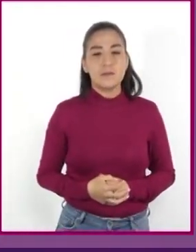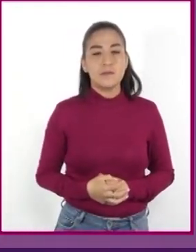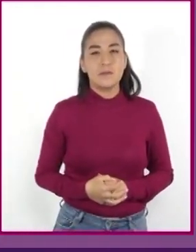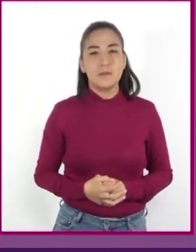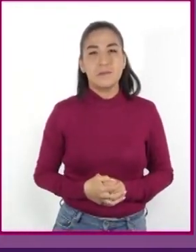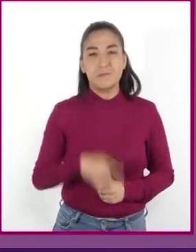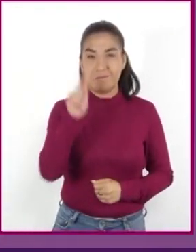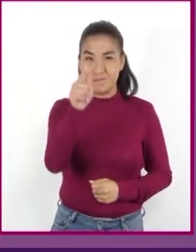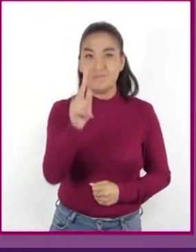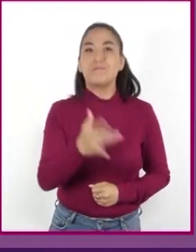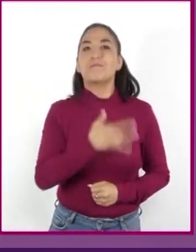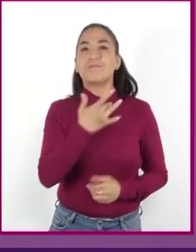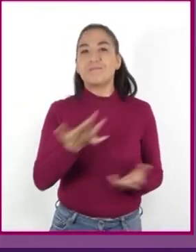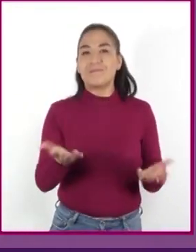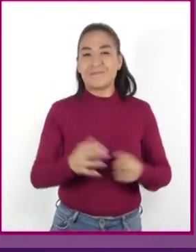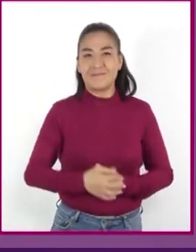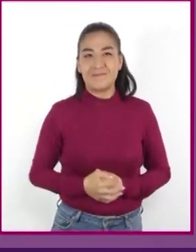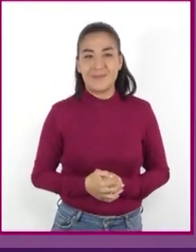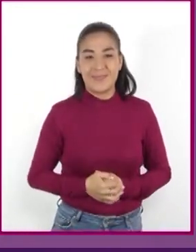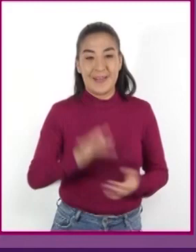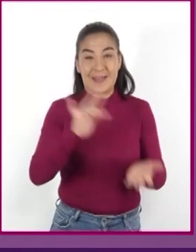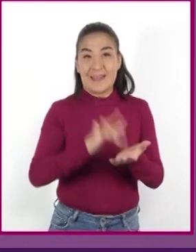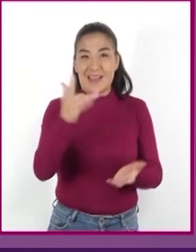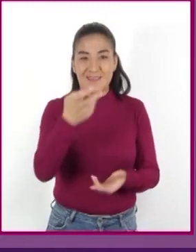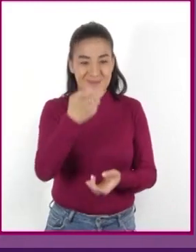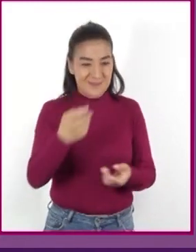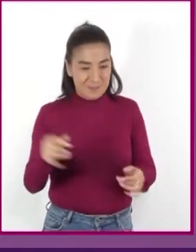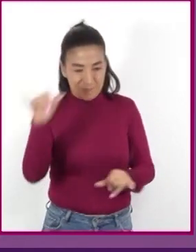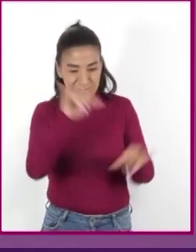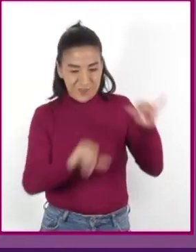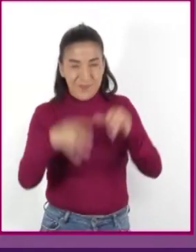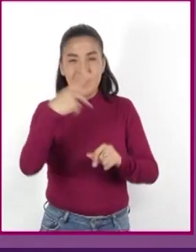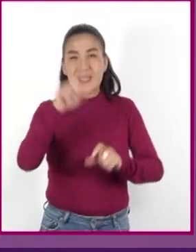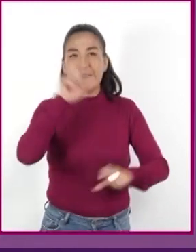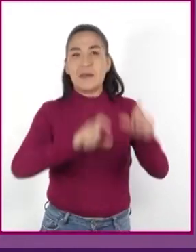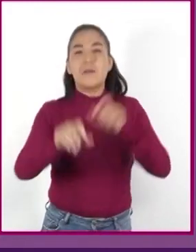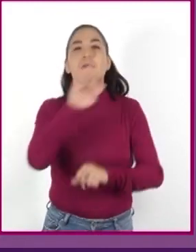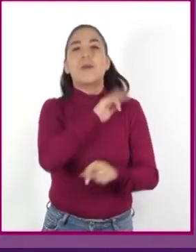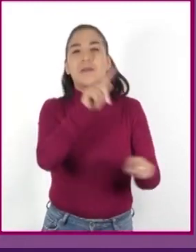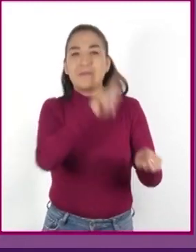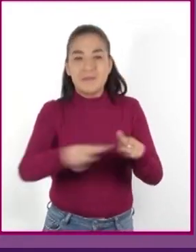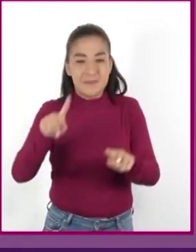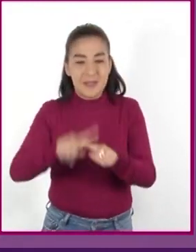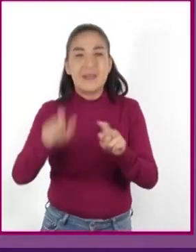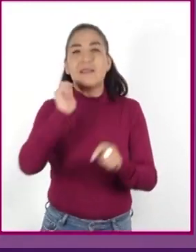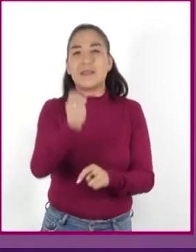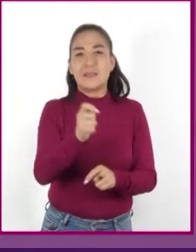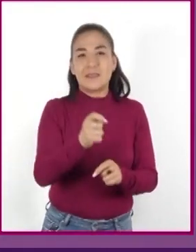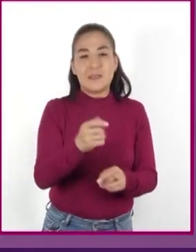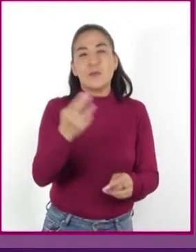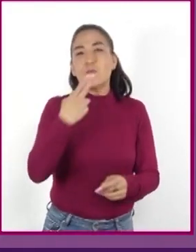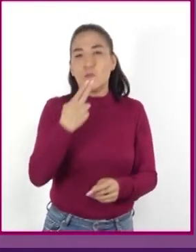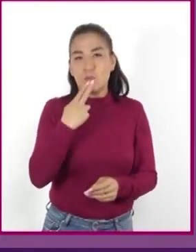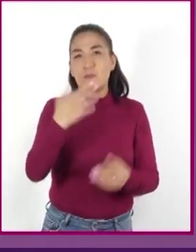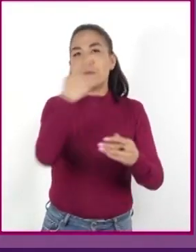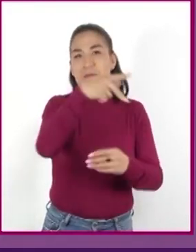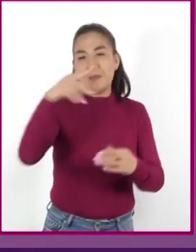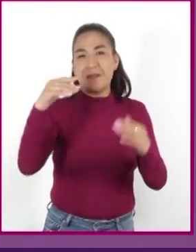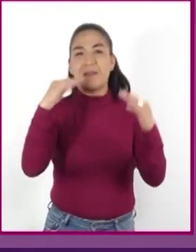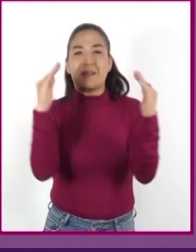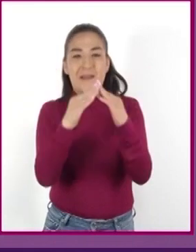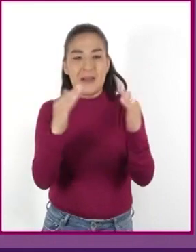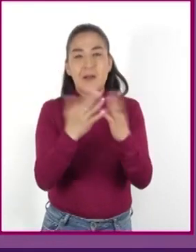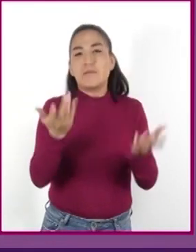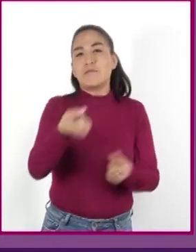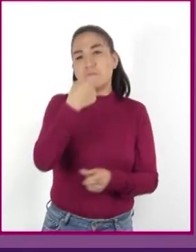¿Qué les parece? Gracias a las reacciones químicas podemos elaborar muchos de los productos que usamos en casa como